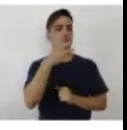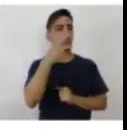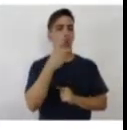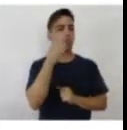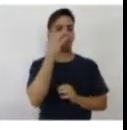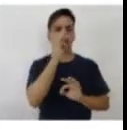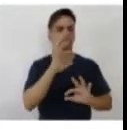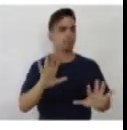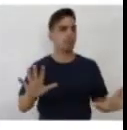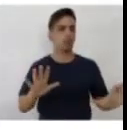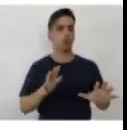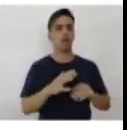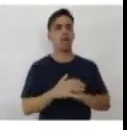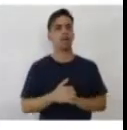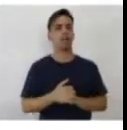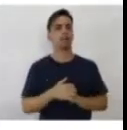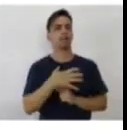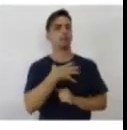o no al